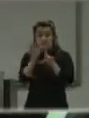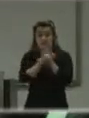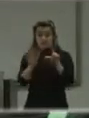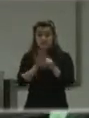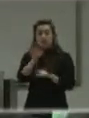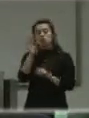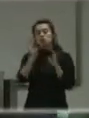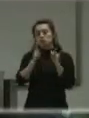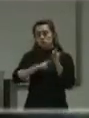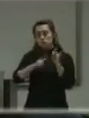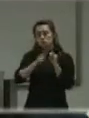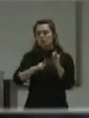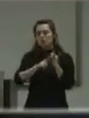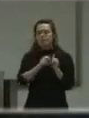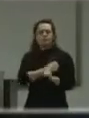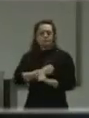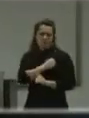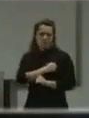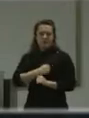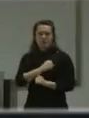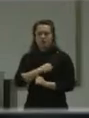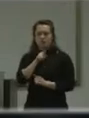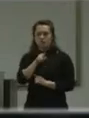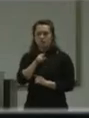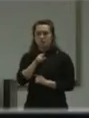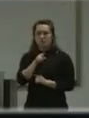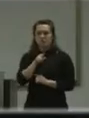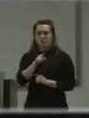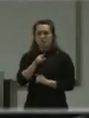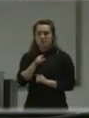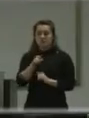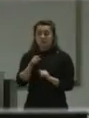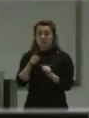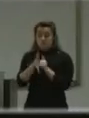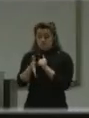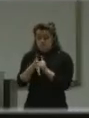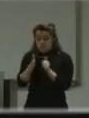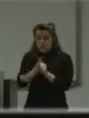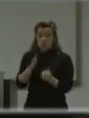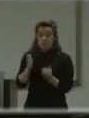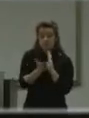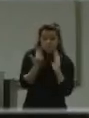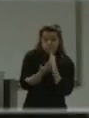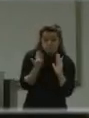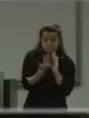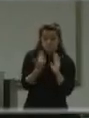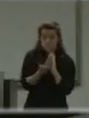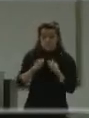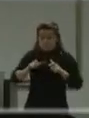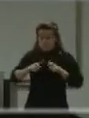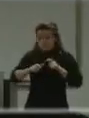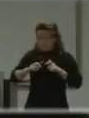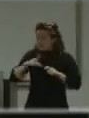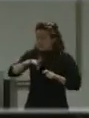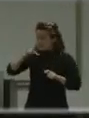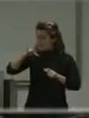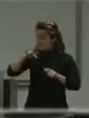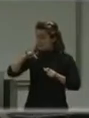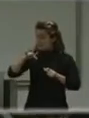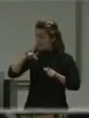nuestro canal de YouTube y por favor asegúrense de llevarse el informe la cartilla y el CD